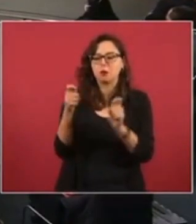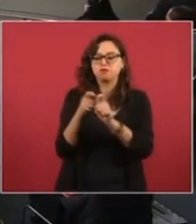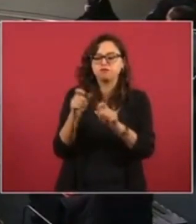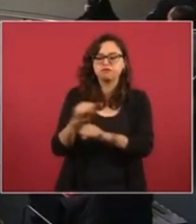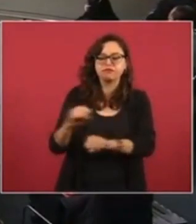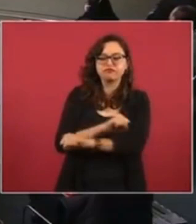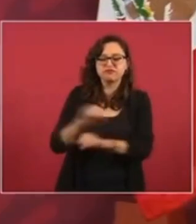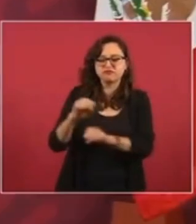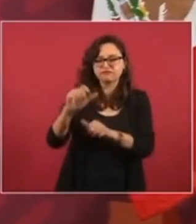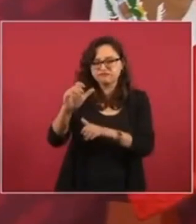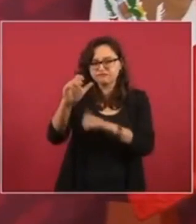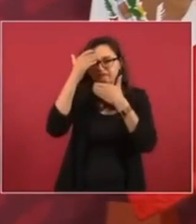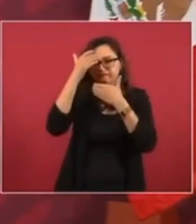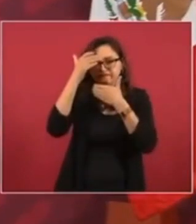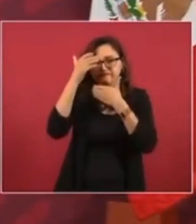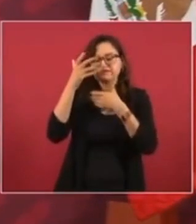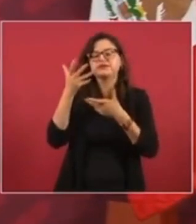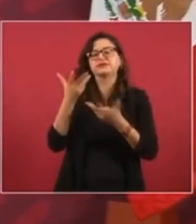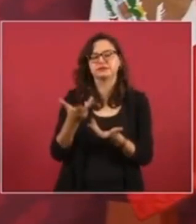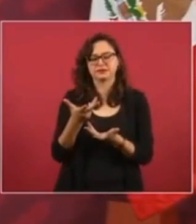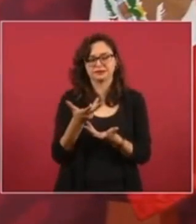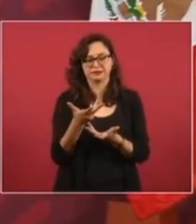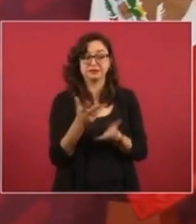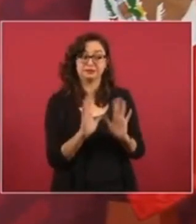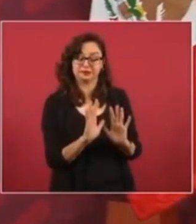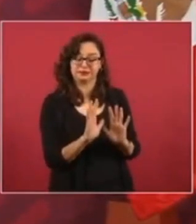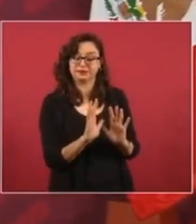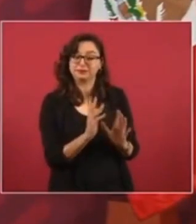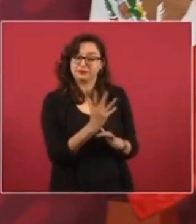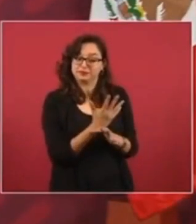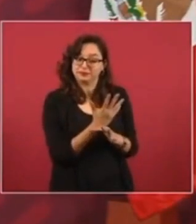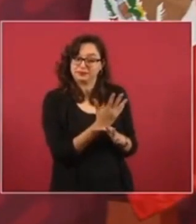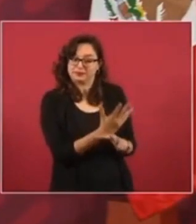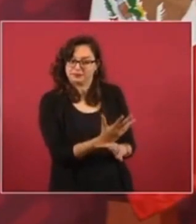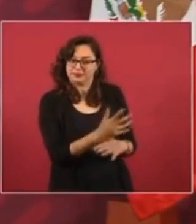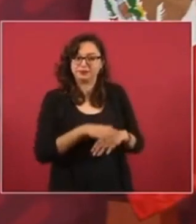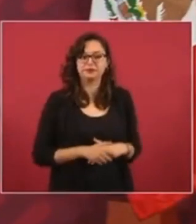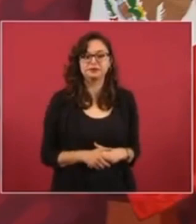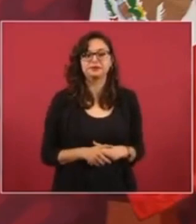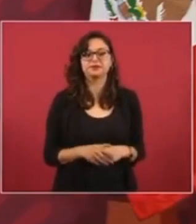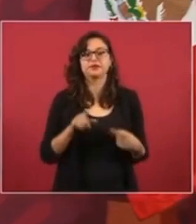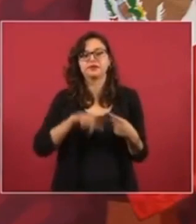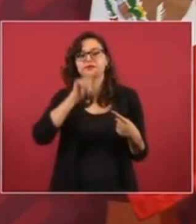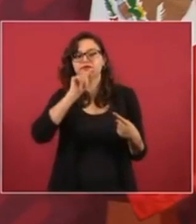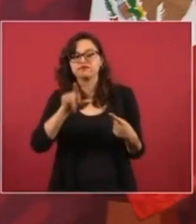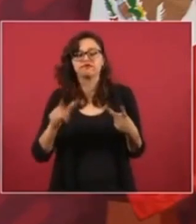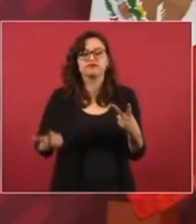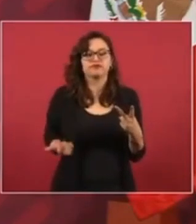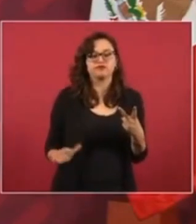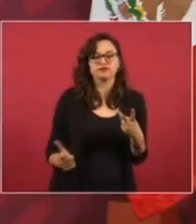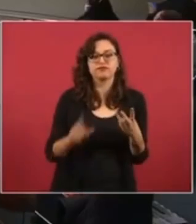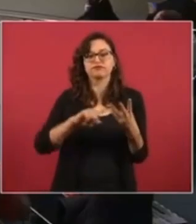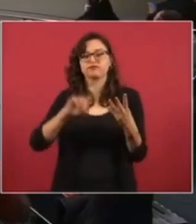pone el tuitazo de Ricardo Alemán, donde lo culpa él, y después vamos a ir a la Cámara